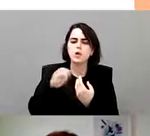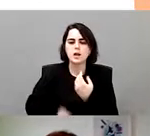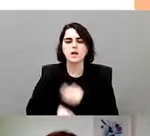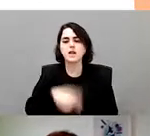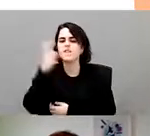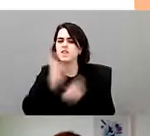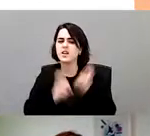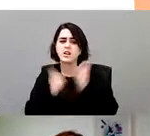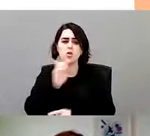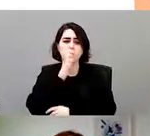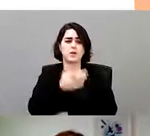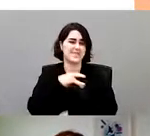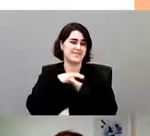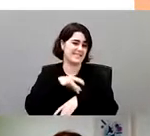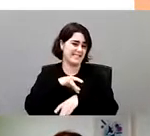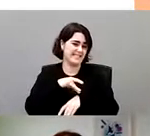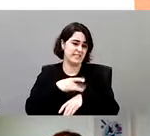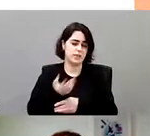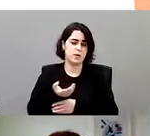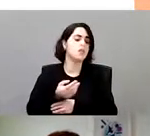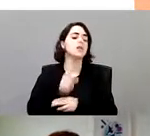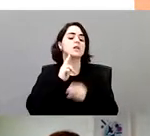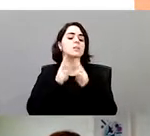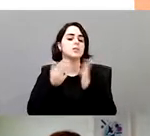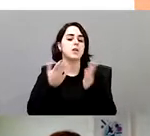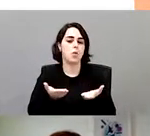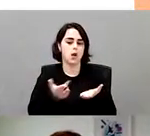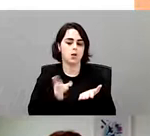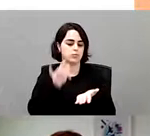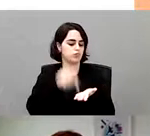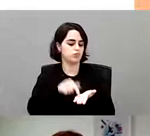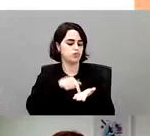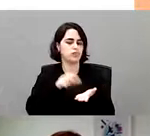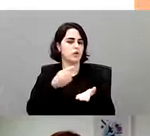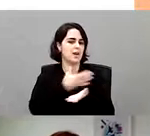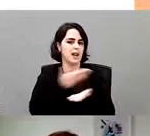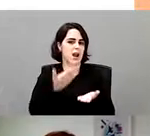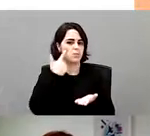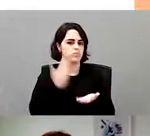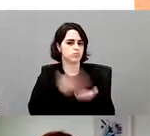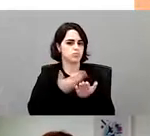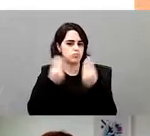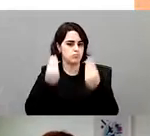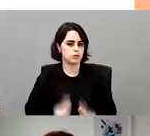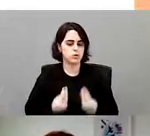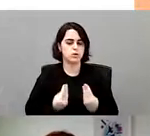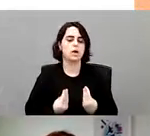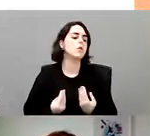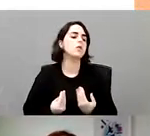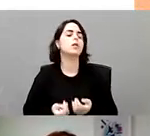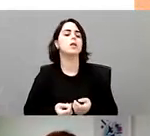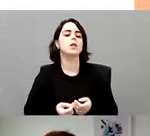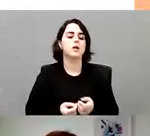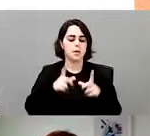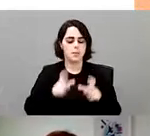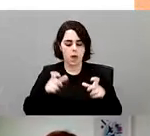porque está malito? Normalmente las respuestas eran claras y fiables, miraba la imagen y